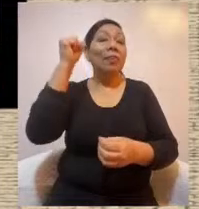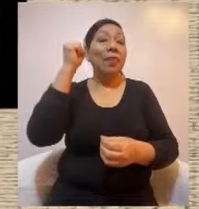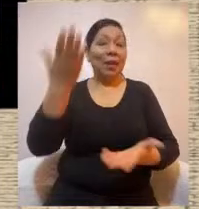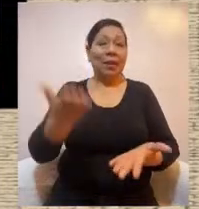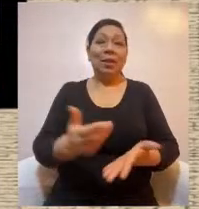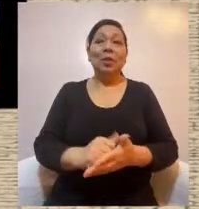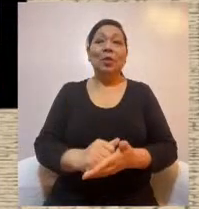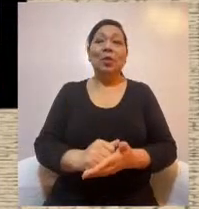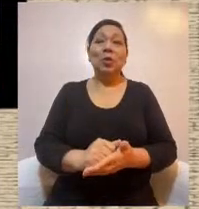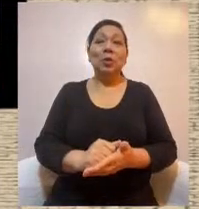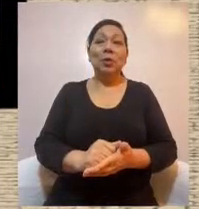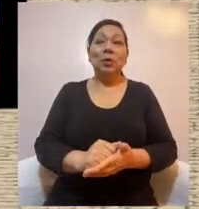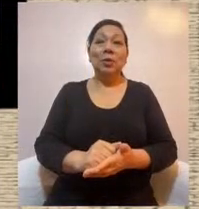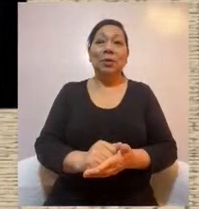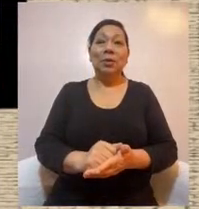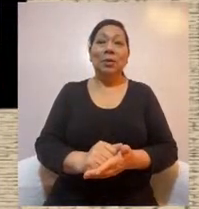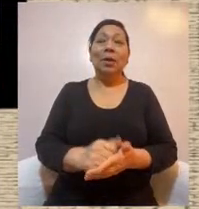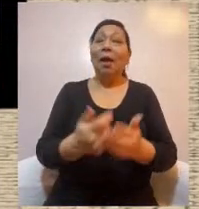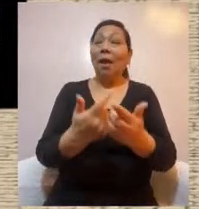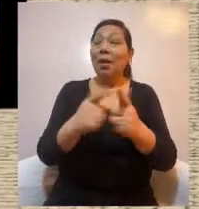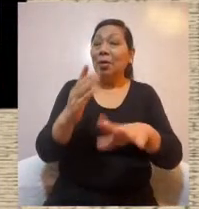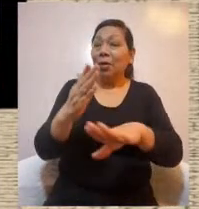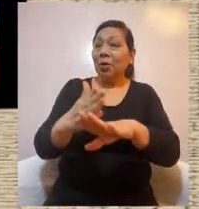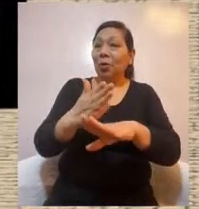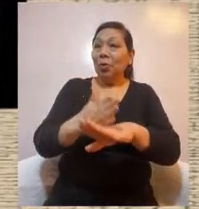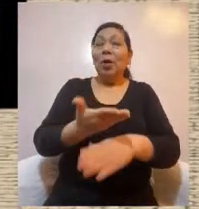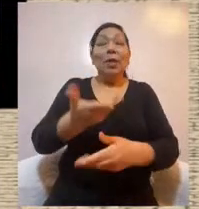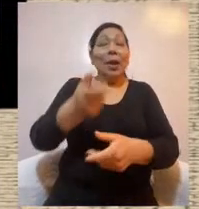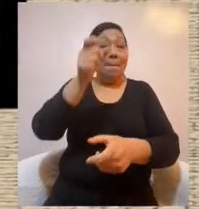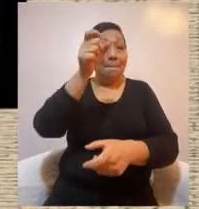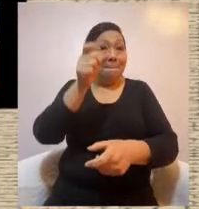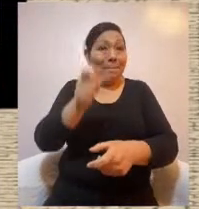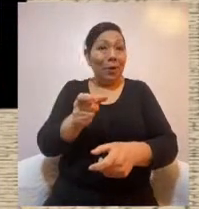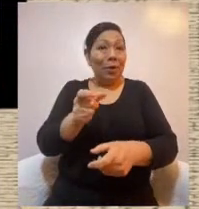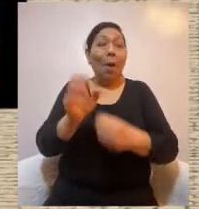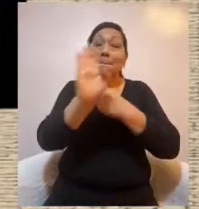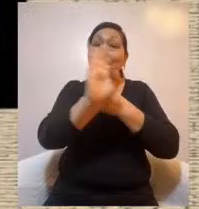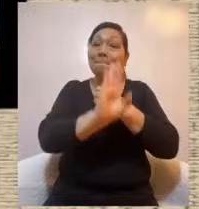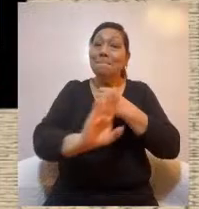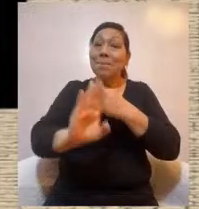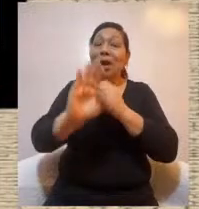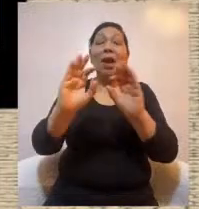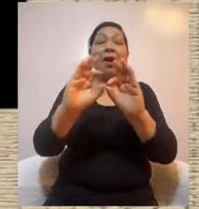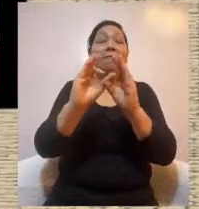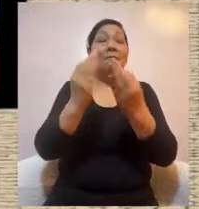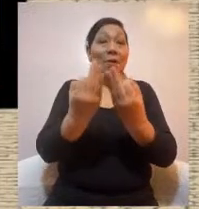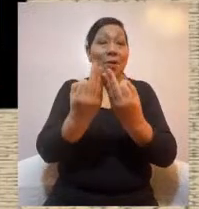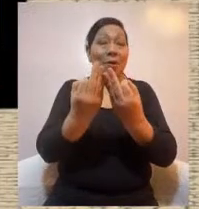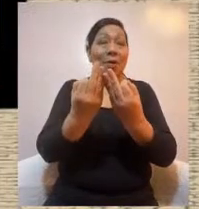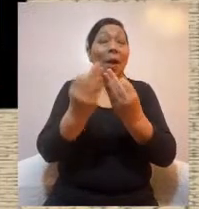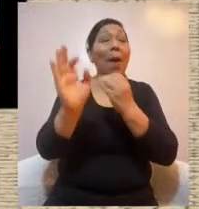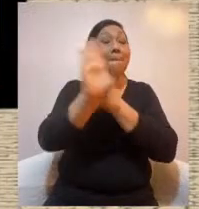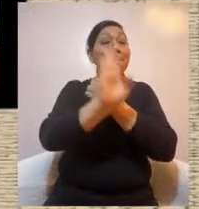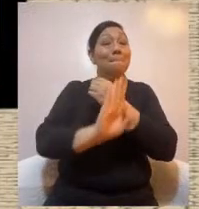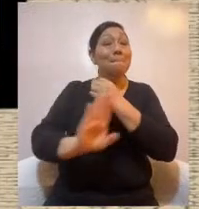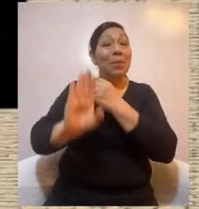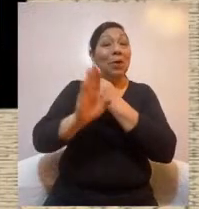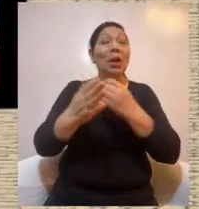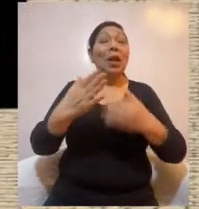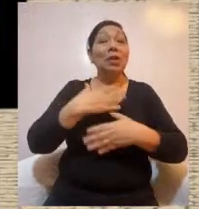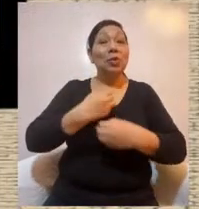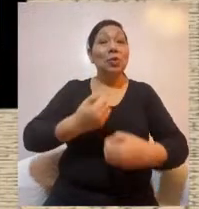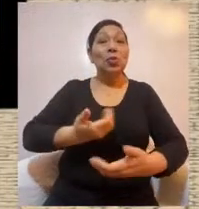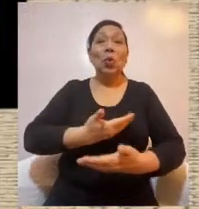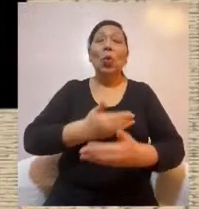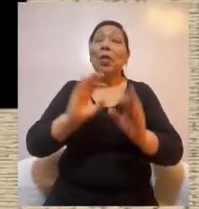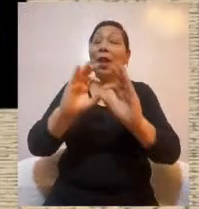el derecho al libre desarrollo de la persona, a la protección de la familia, a la protección de